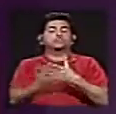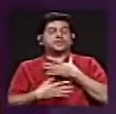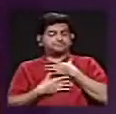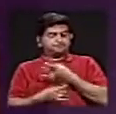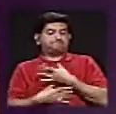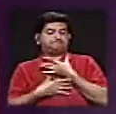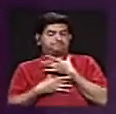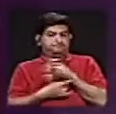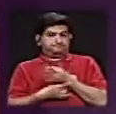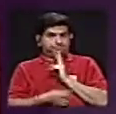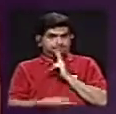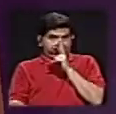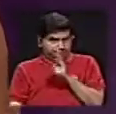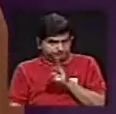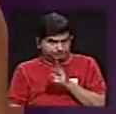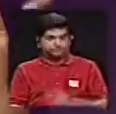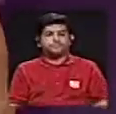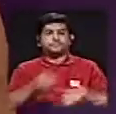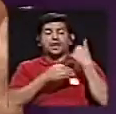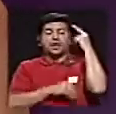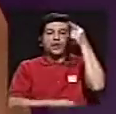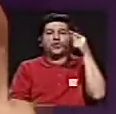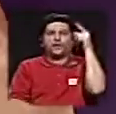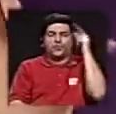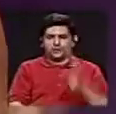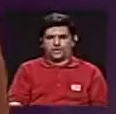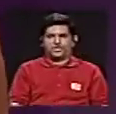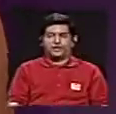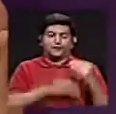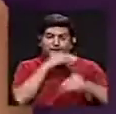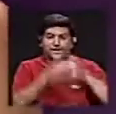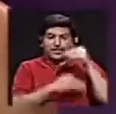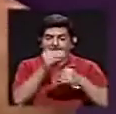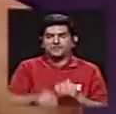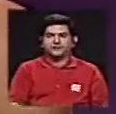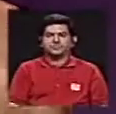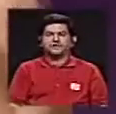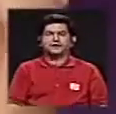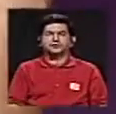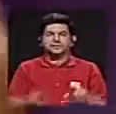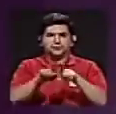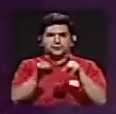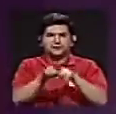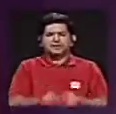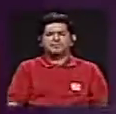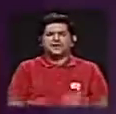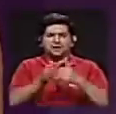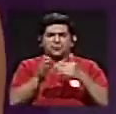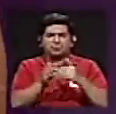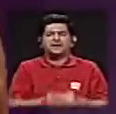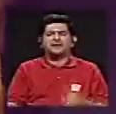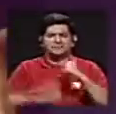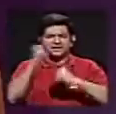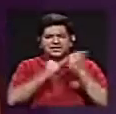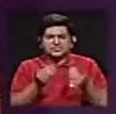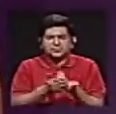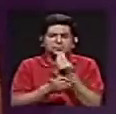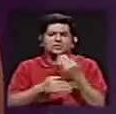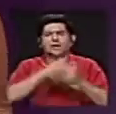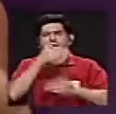verdad después obviamente durante el proceso y con sus renovaciones de estructuras y con cada partido llevado un proceso